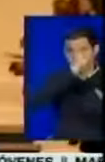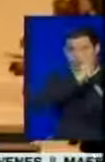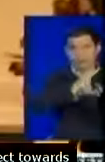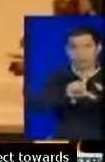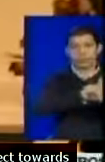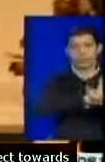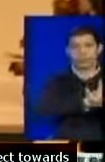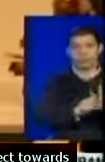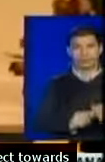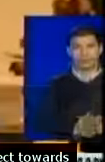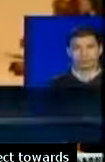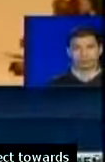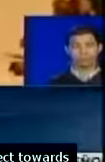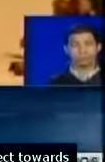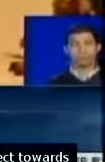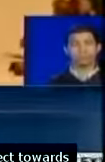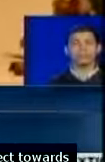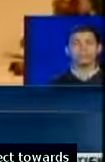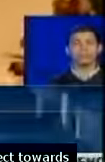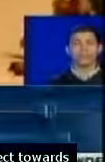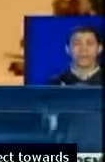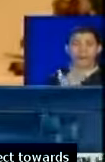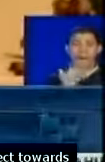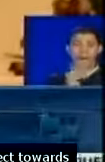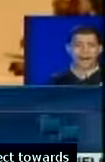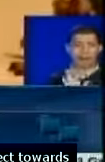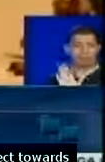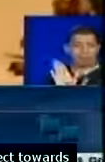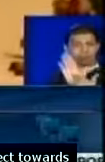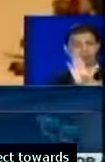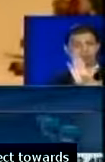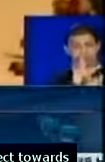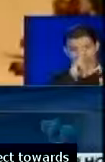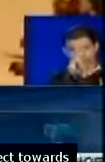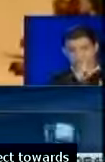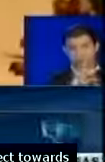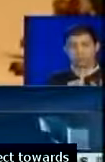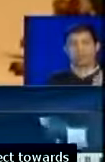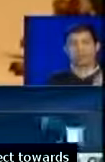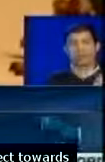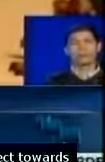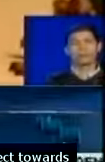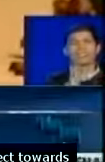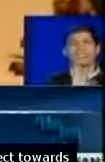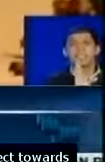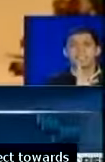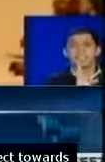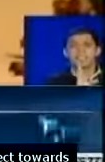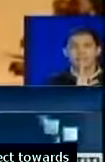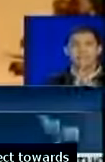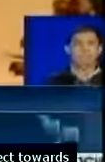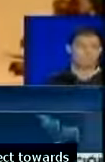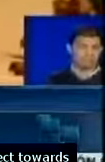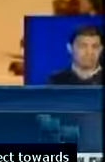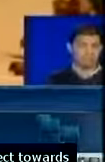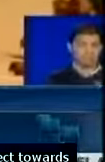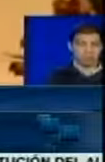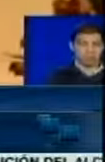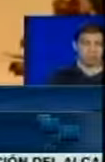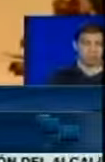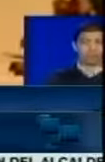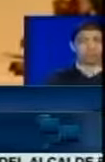Y quien debe dar el ejemplo de respeto por la ley, en primera instancia, es el propio presidente de la